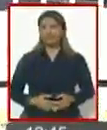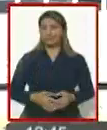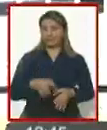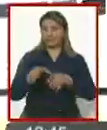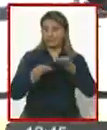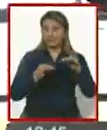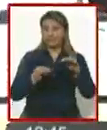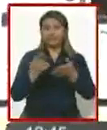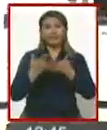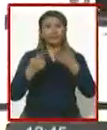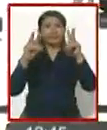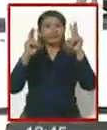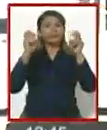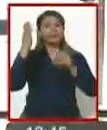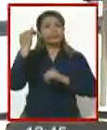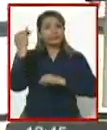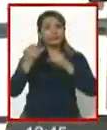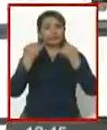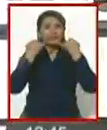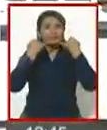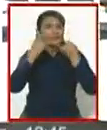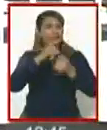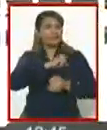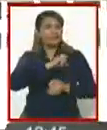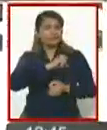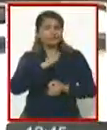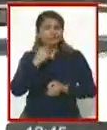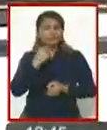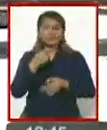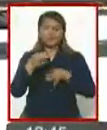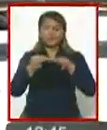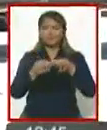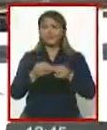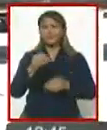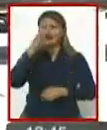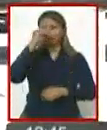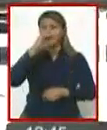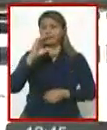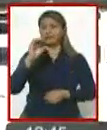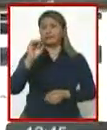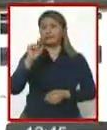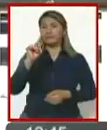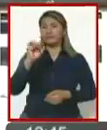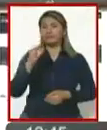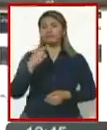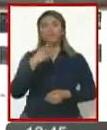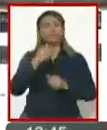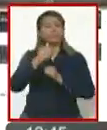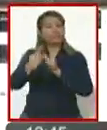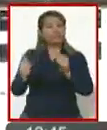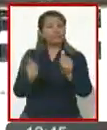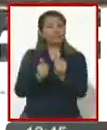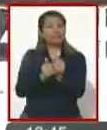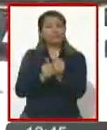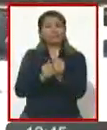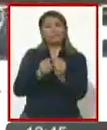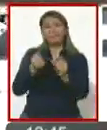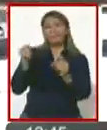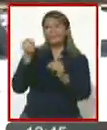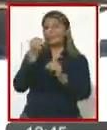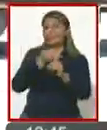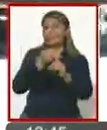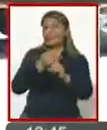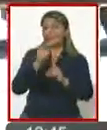Seguimos hablando de este tema porque el último informe de la policía ha revelado que el reo Oti estaría detrás de las agresiones a Alberto Tico Lozada